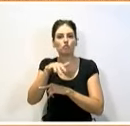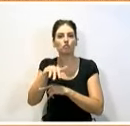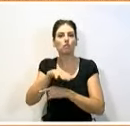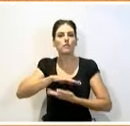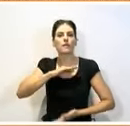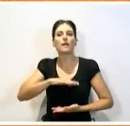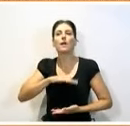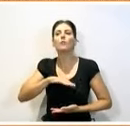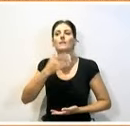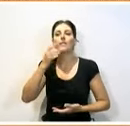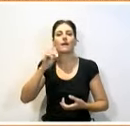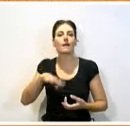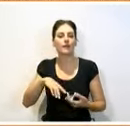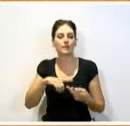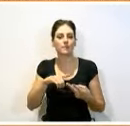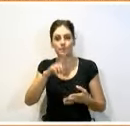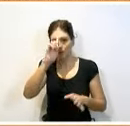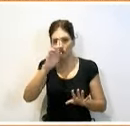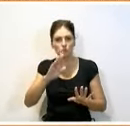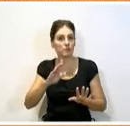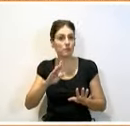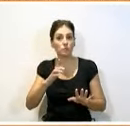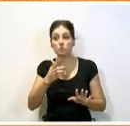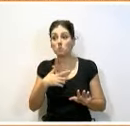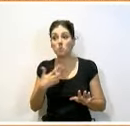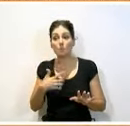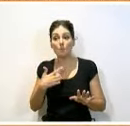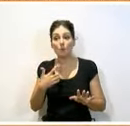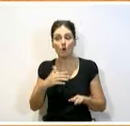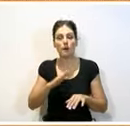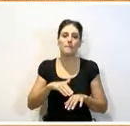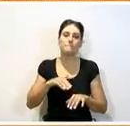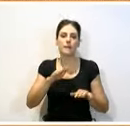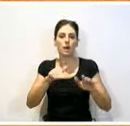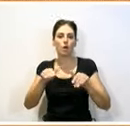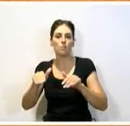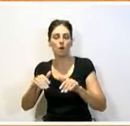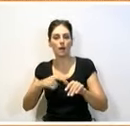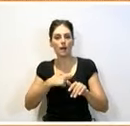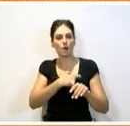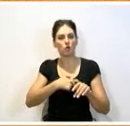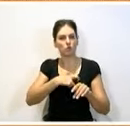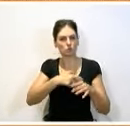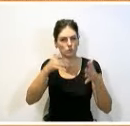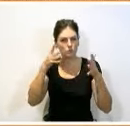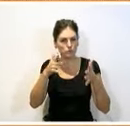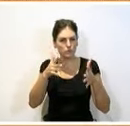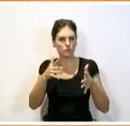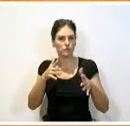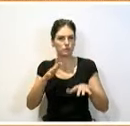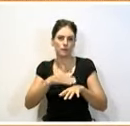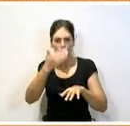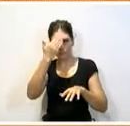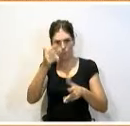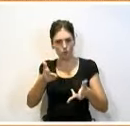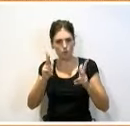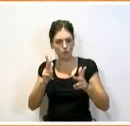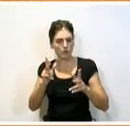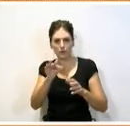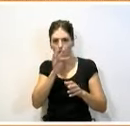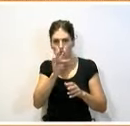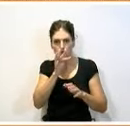competencia. Todavía no se ha molestado usted en convocar el Consejo Asesor de la Memoria Democrática. También